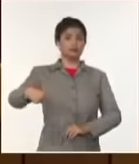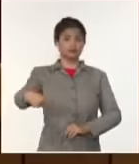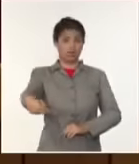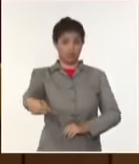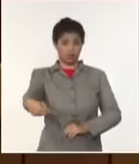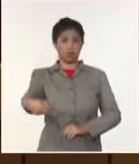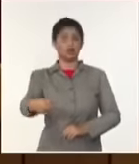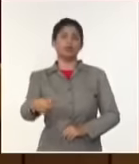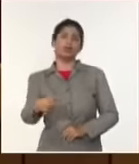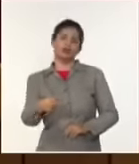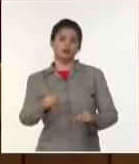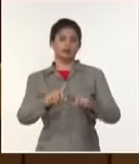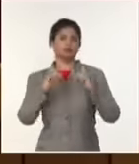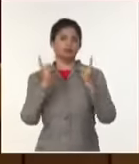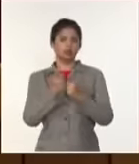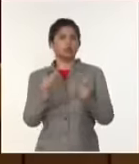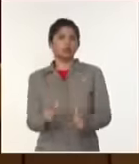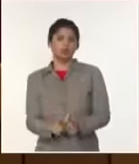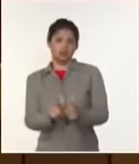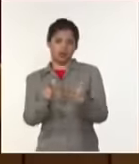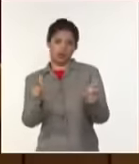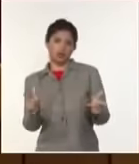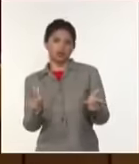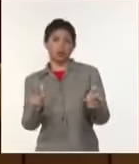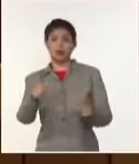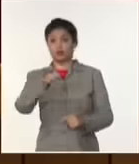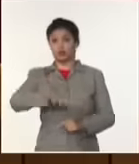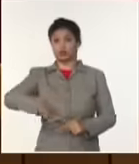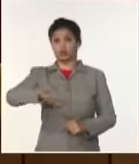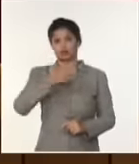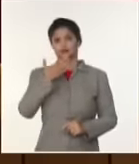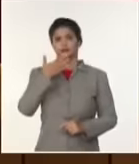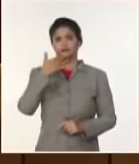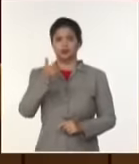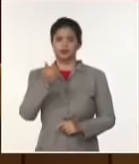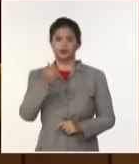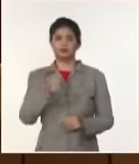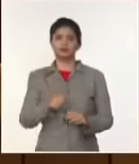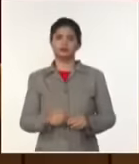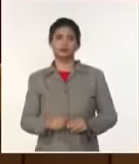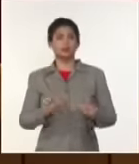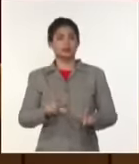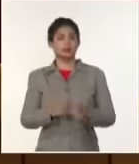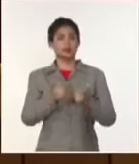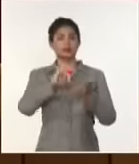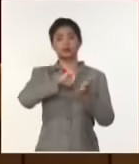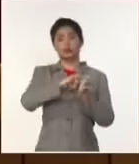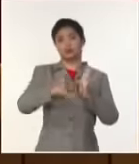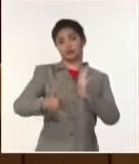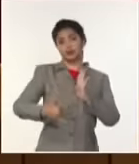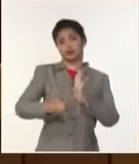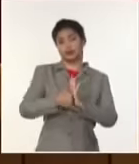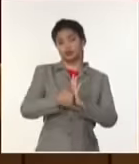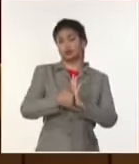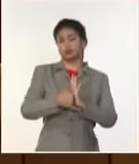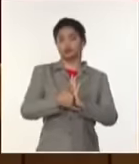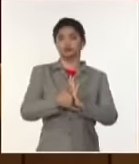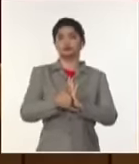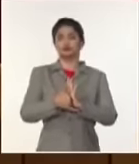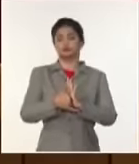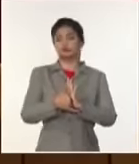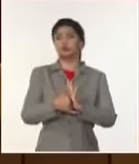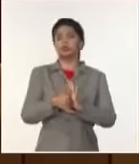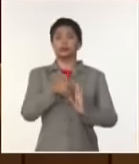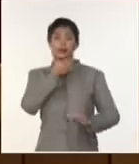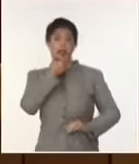haciendo falta en el camino al bienestar para garantizar proyectos de vida y prosperidad a la maravillosa juventud